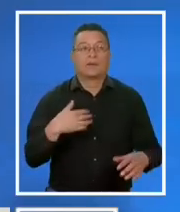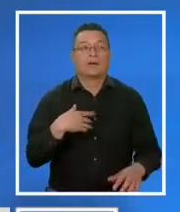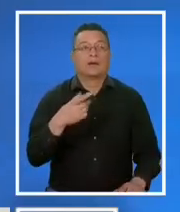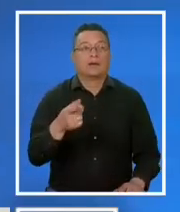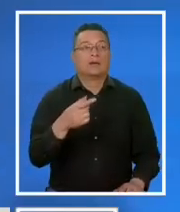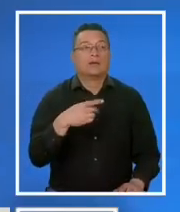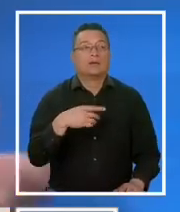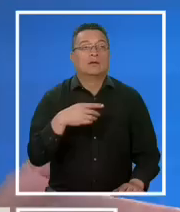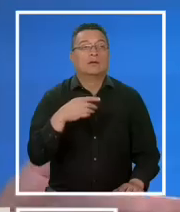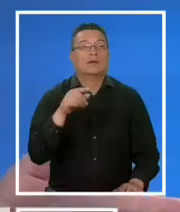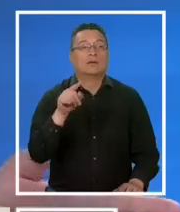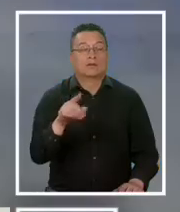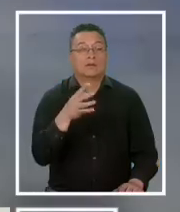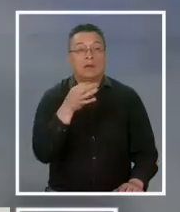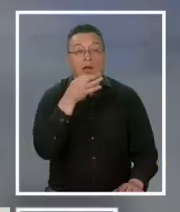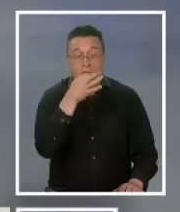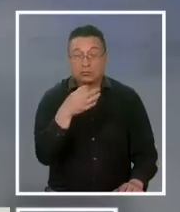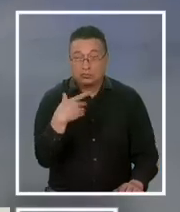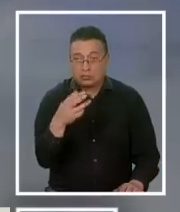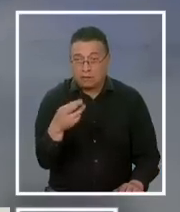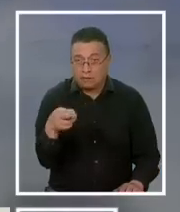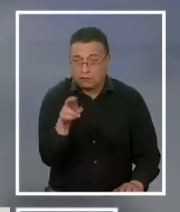el viernes